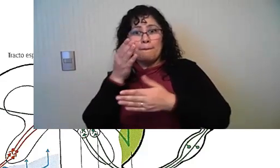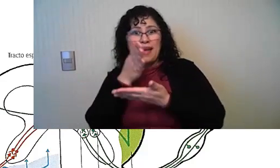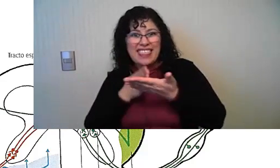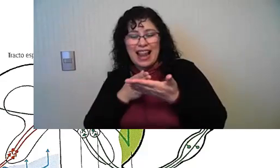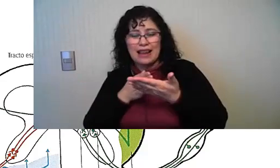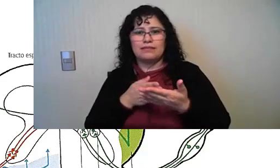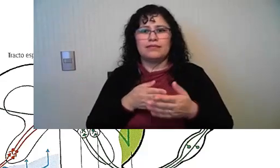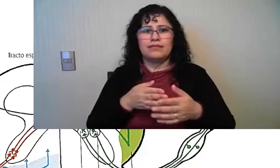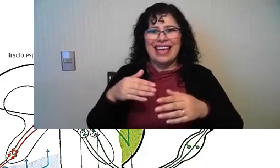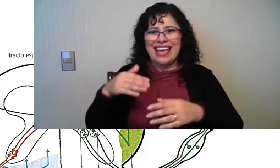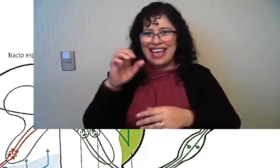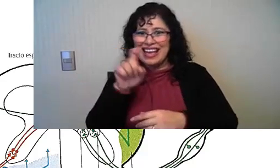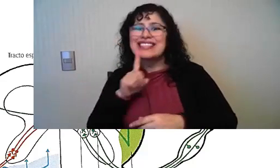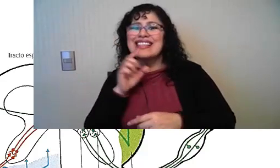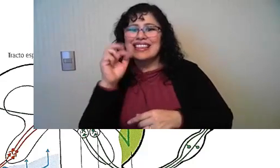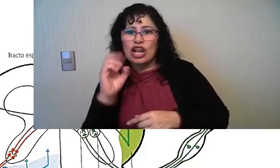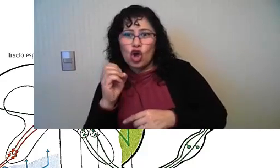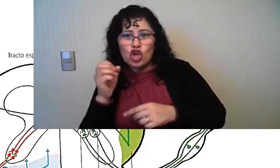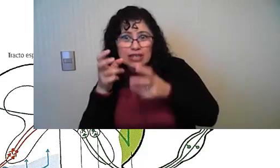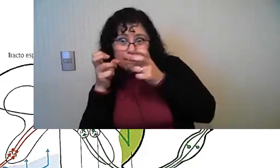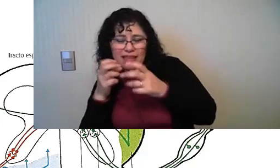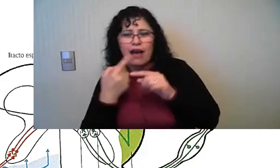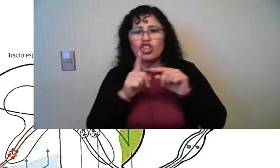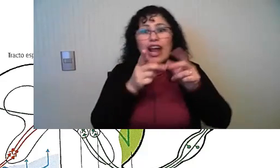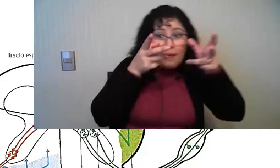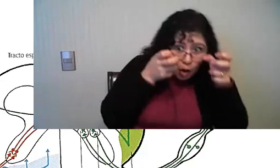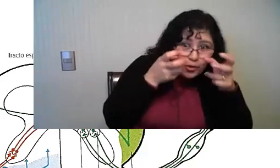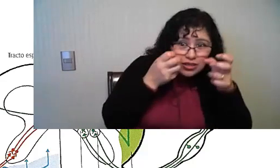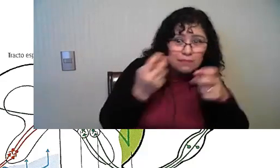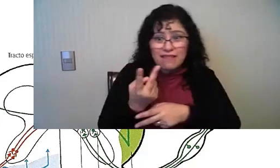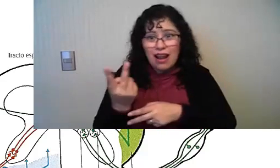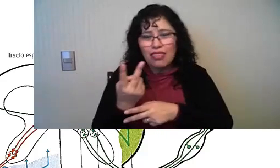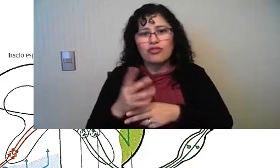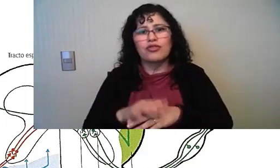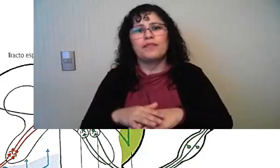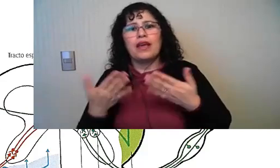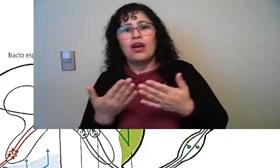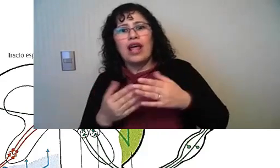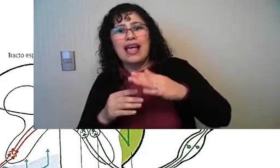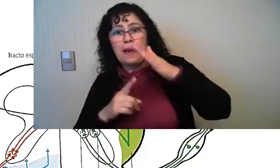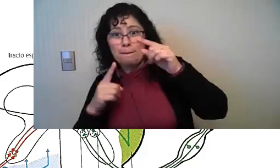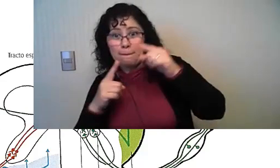espinal, temperatura, dolor, tacto grueso, ¿cierto? Y presión.